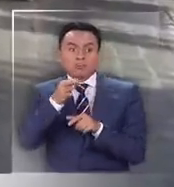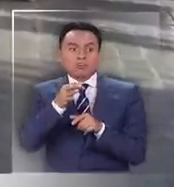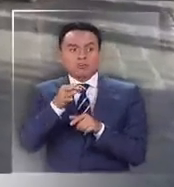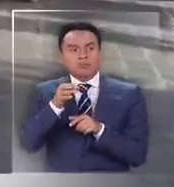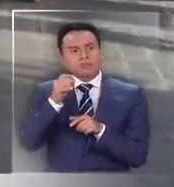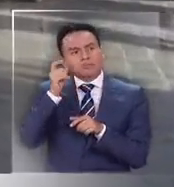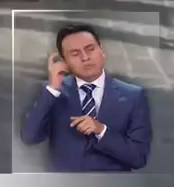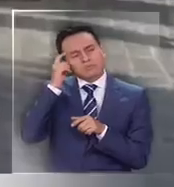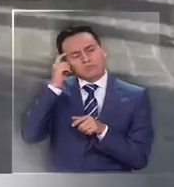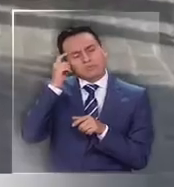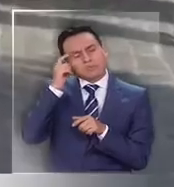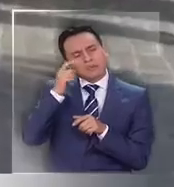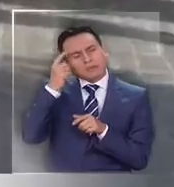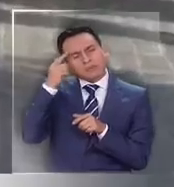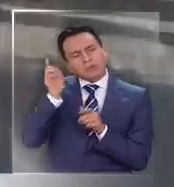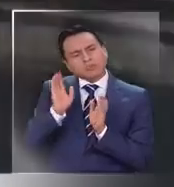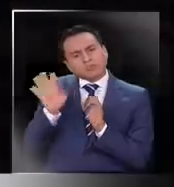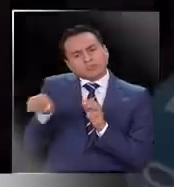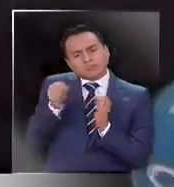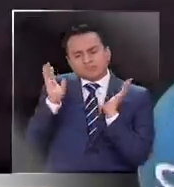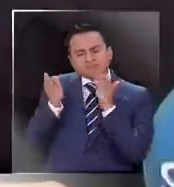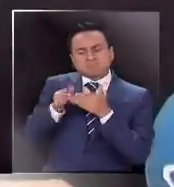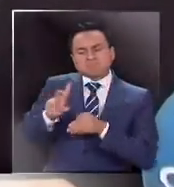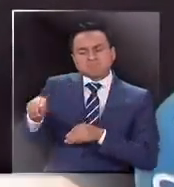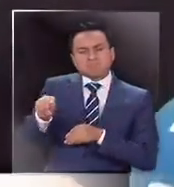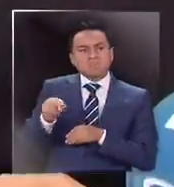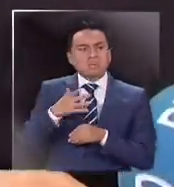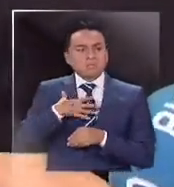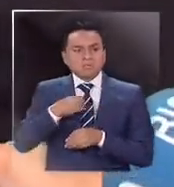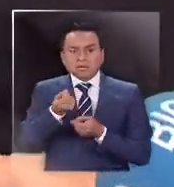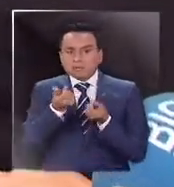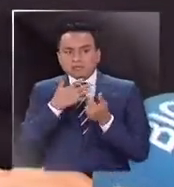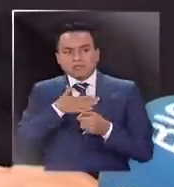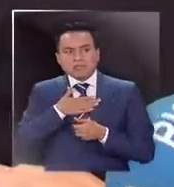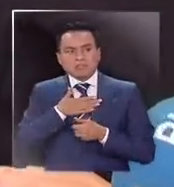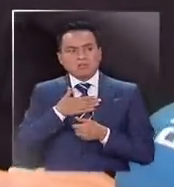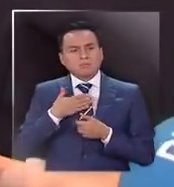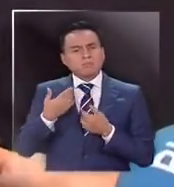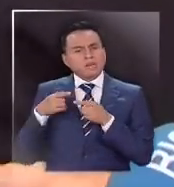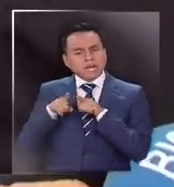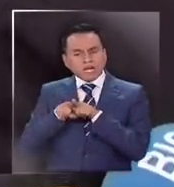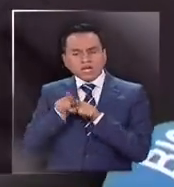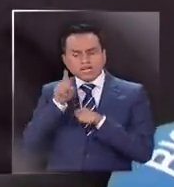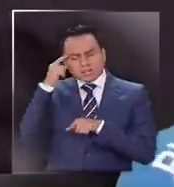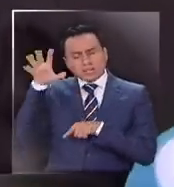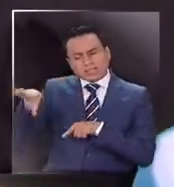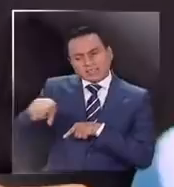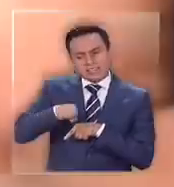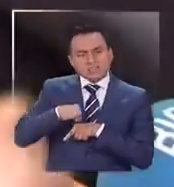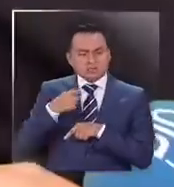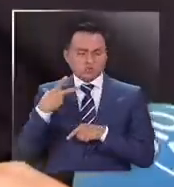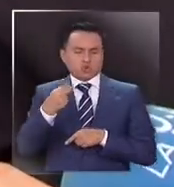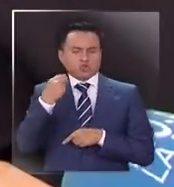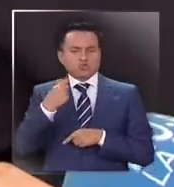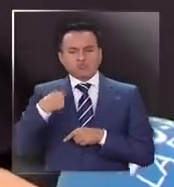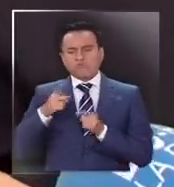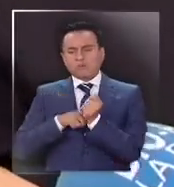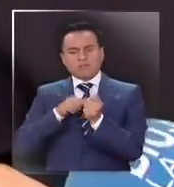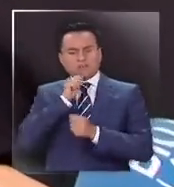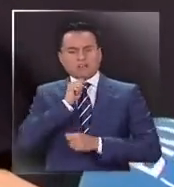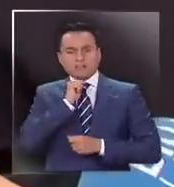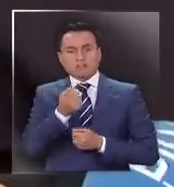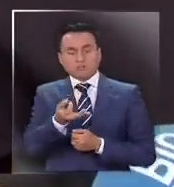su tuición, pero le cerraron la puerta. Era como mi hija, nosotros con mi pareja la queríamos tener, nos dijeron que no porque no éramos